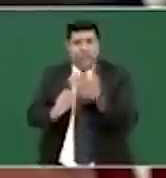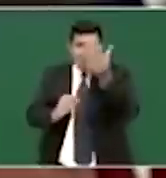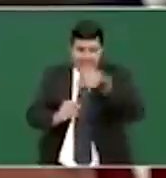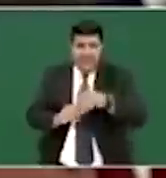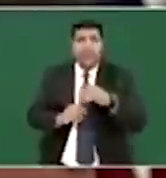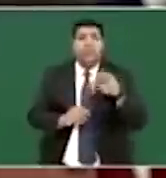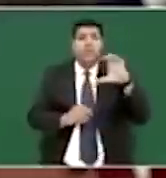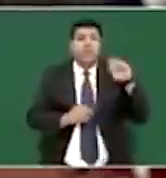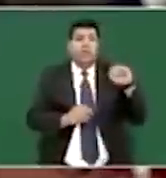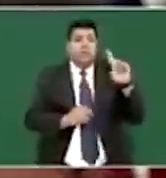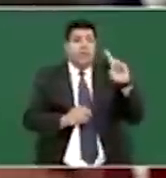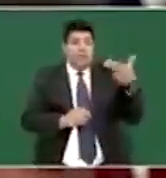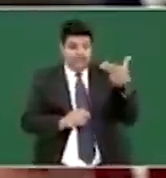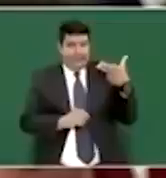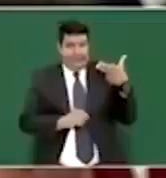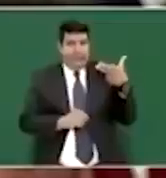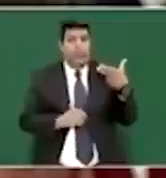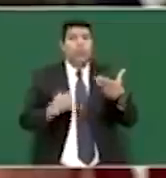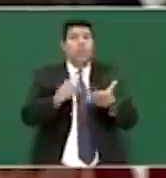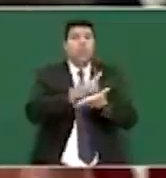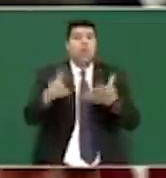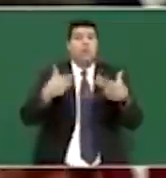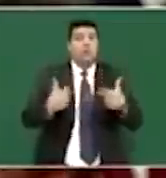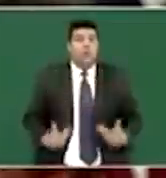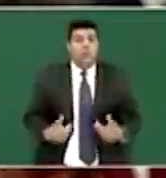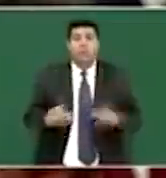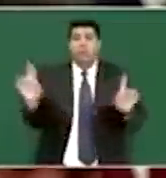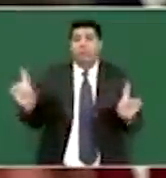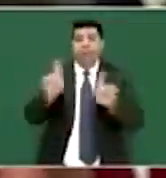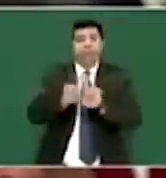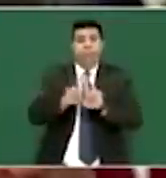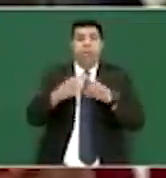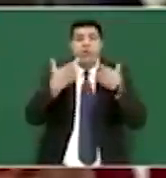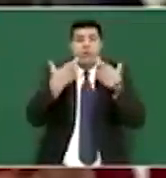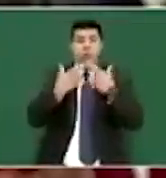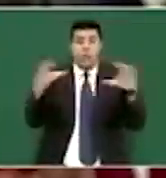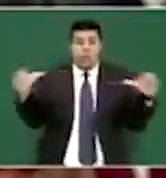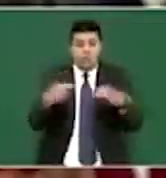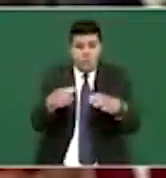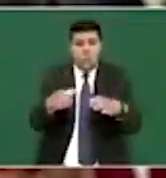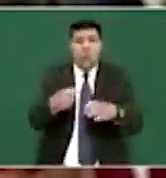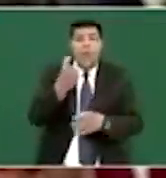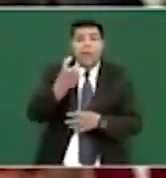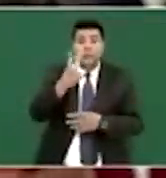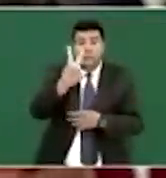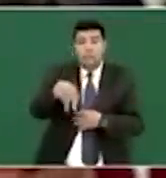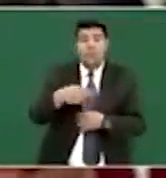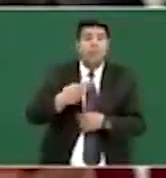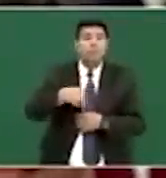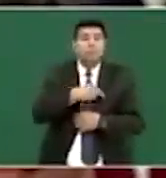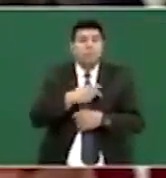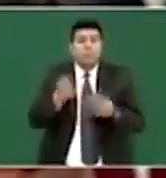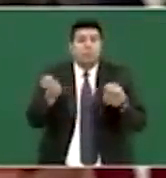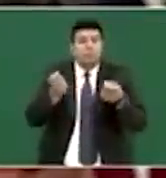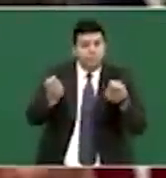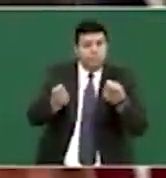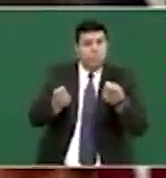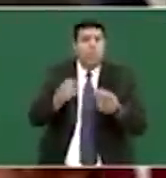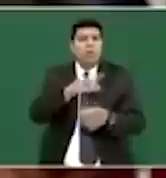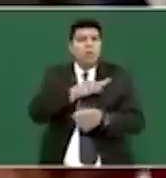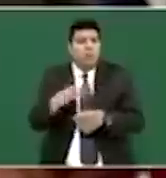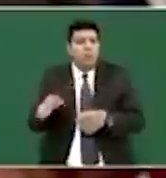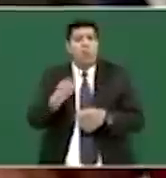de la CNDH, quien nos dijo que le sugirió que el mando fuera civil. Si considera usted esta posibilidad